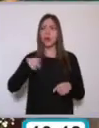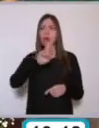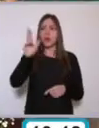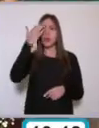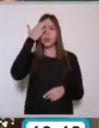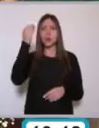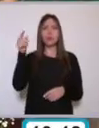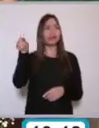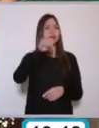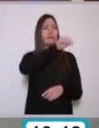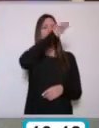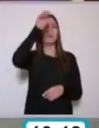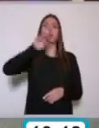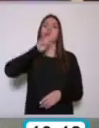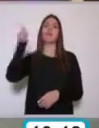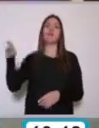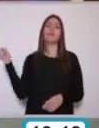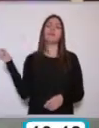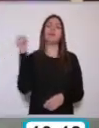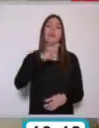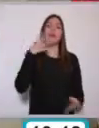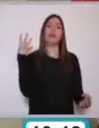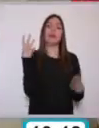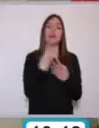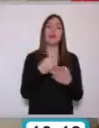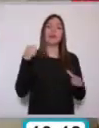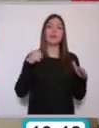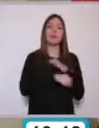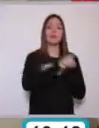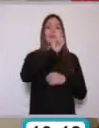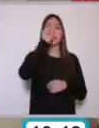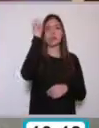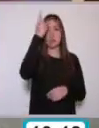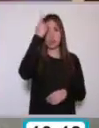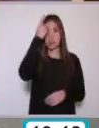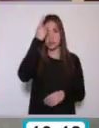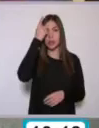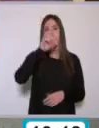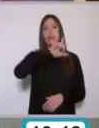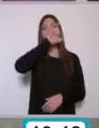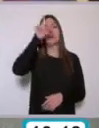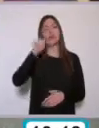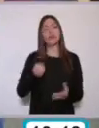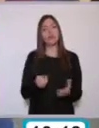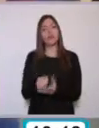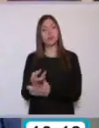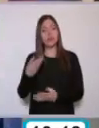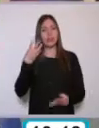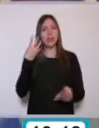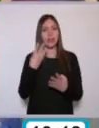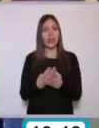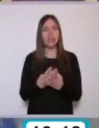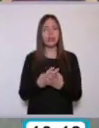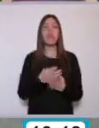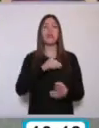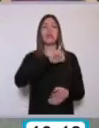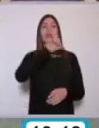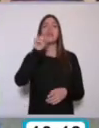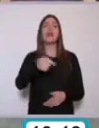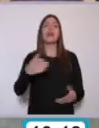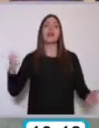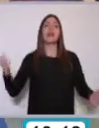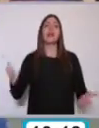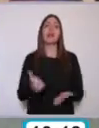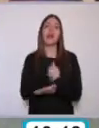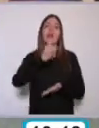Entonces, lo mete en la cárcel en San Luis Potosí, obvio, lo saca de la contienda, gana Díaz las elecciones y otra vez es presidente Díaz, ¿no?